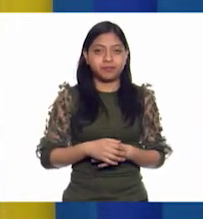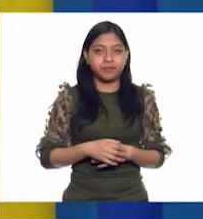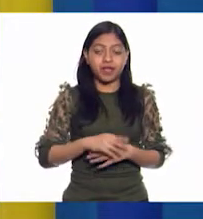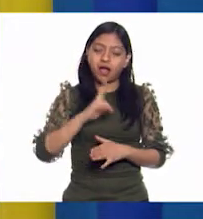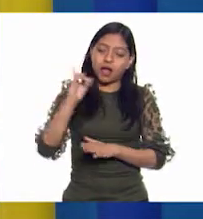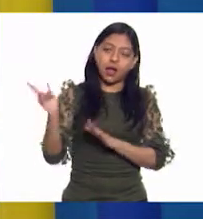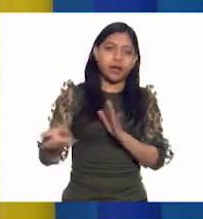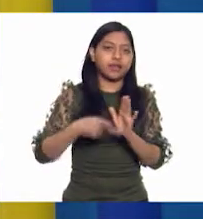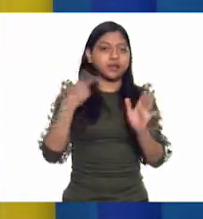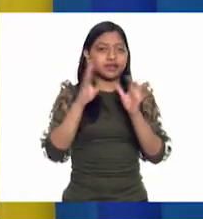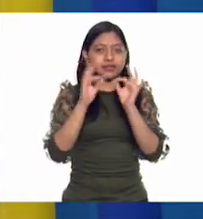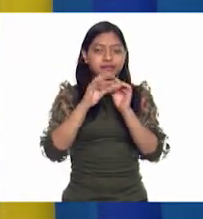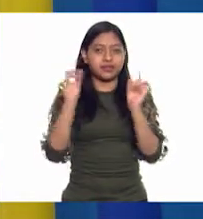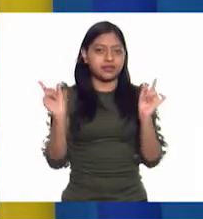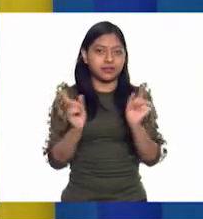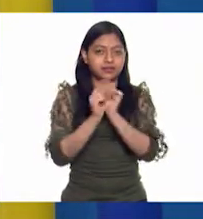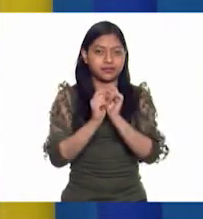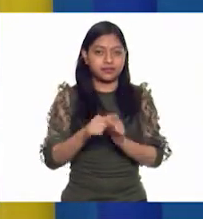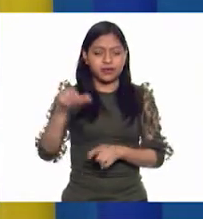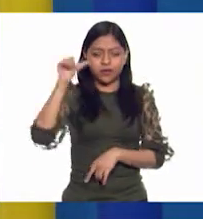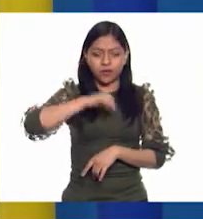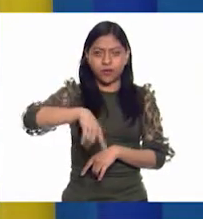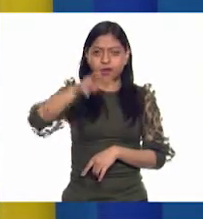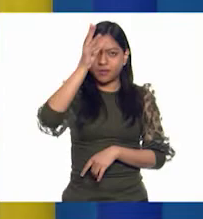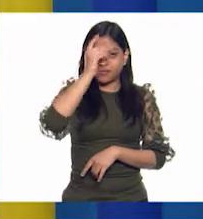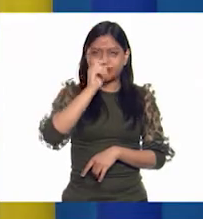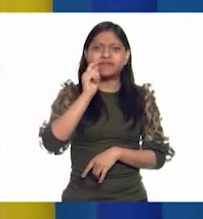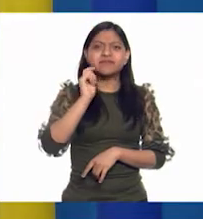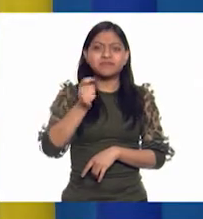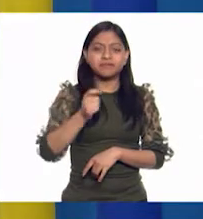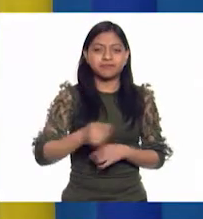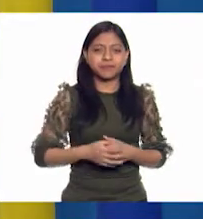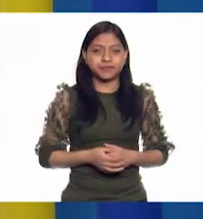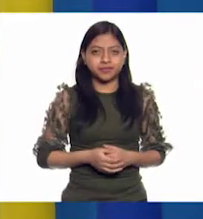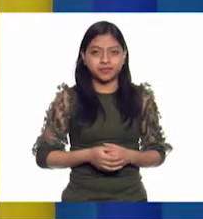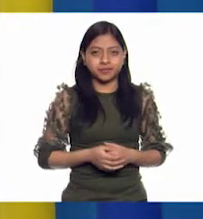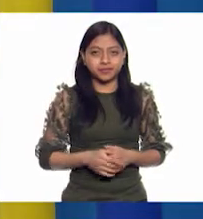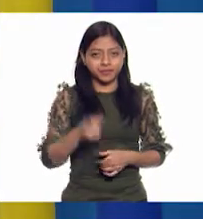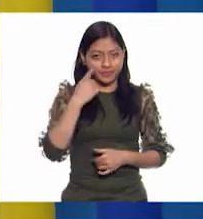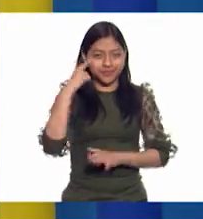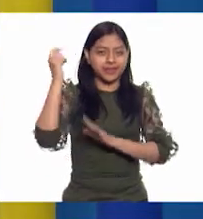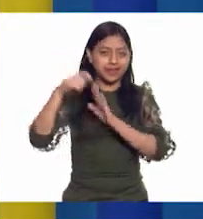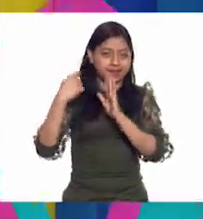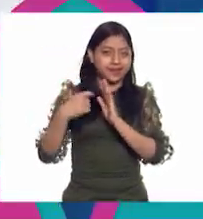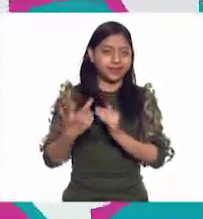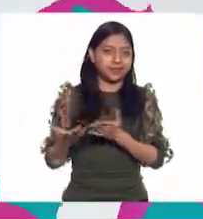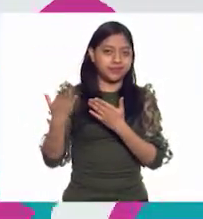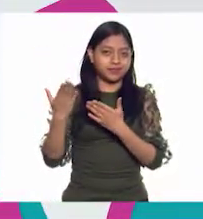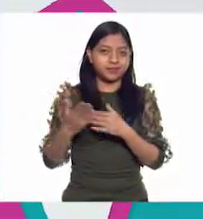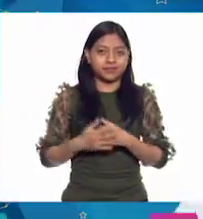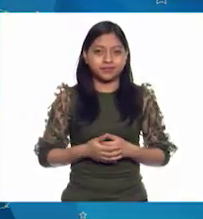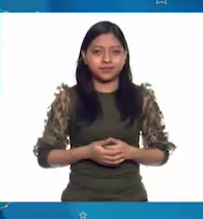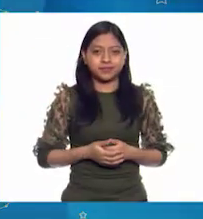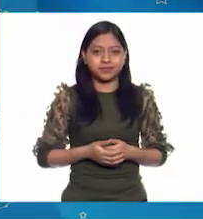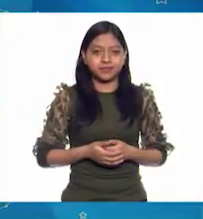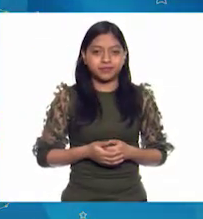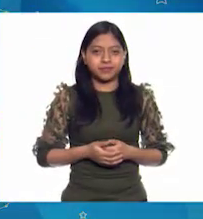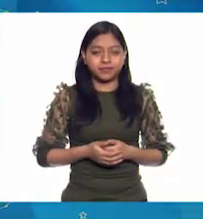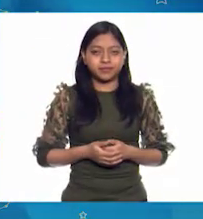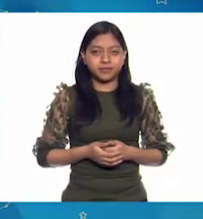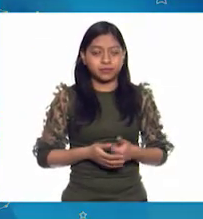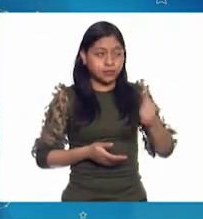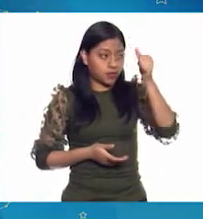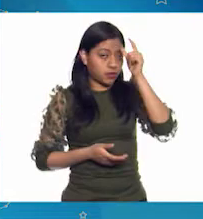pequeño repaso de lo que el día de hoy tratamos con el siguiente video. Adelante. La formación de